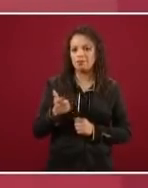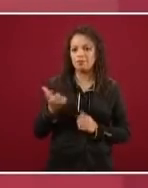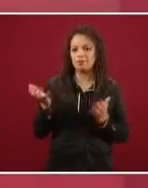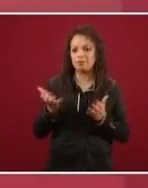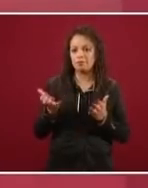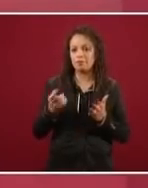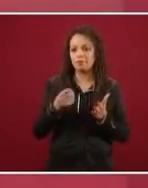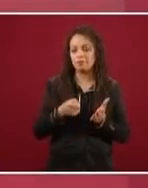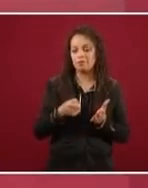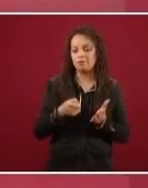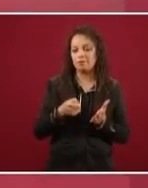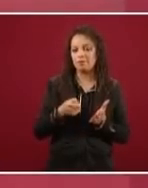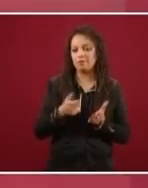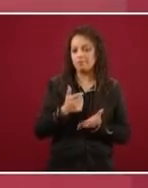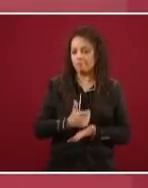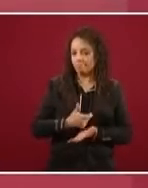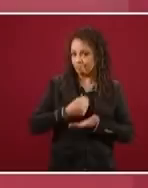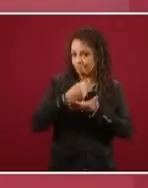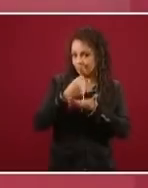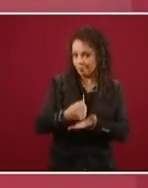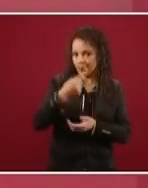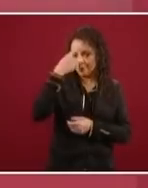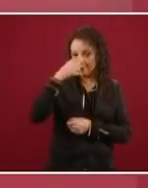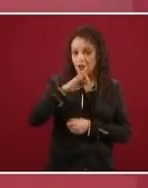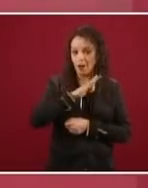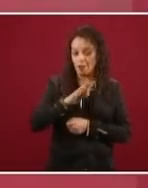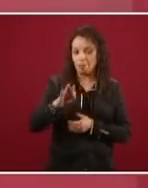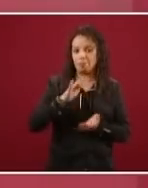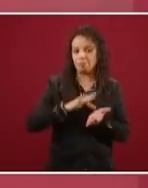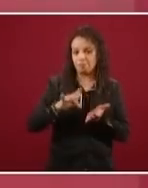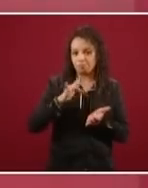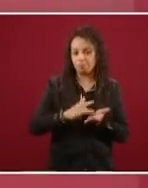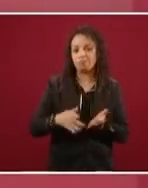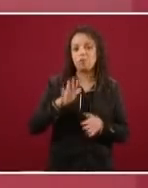para y extraer petróleo